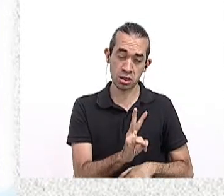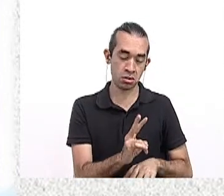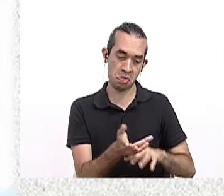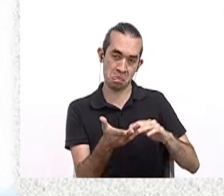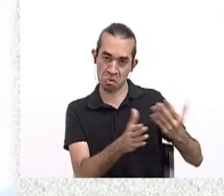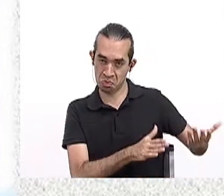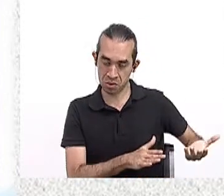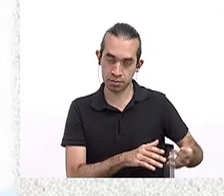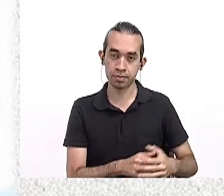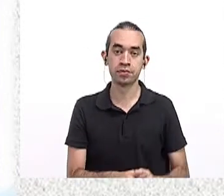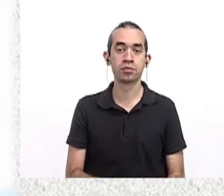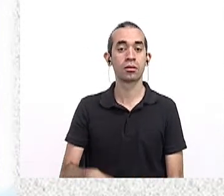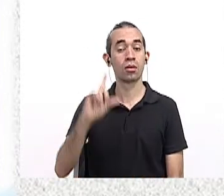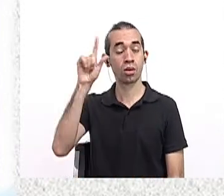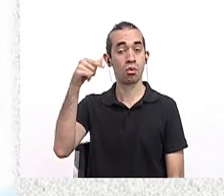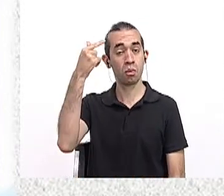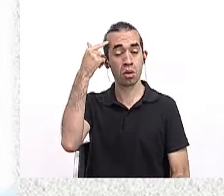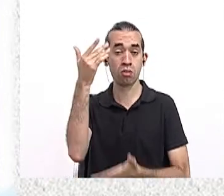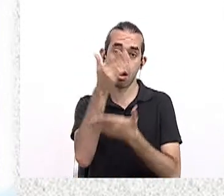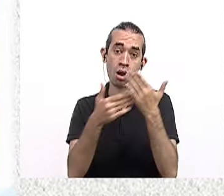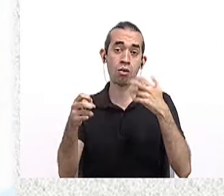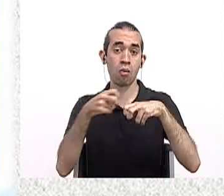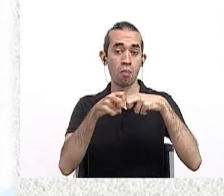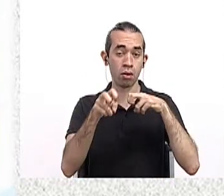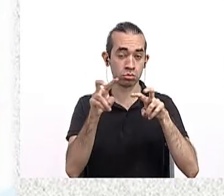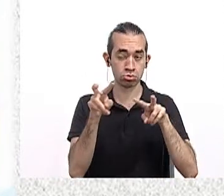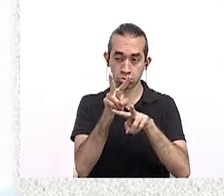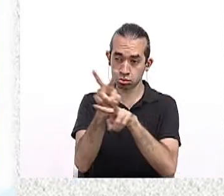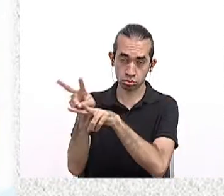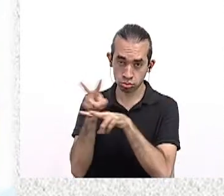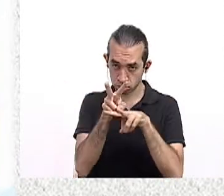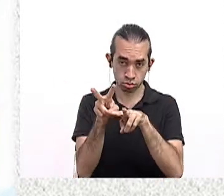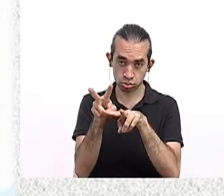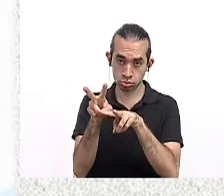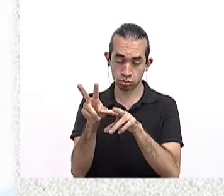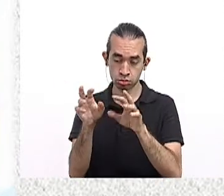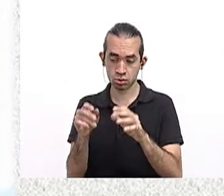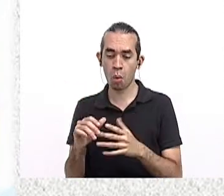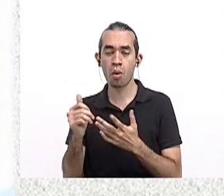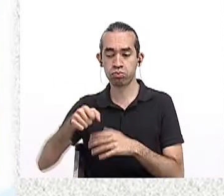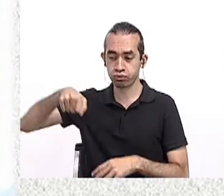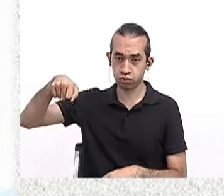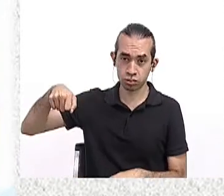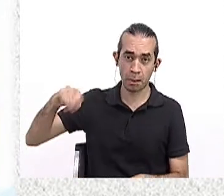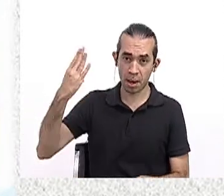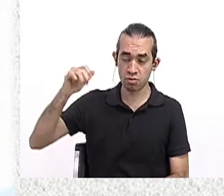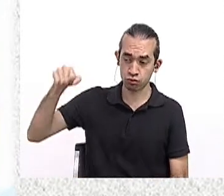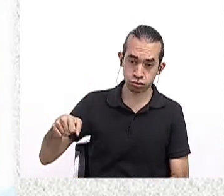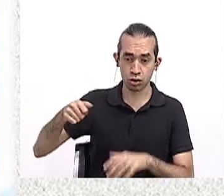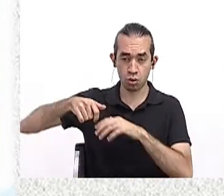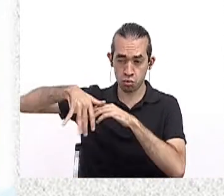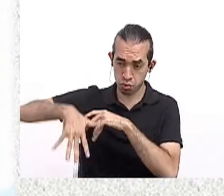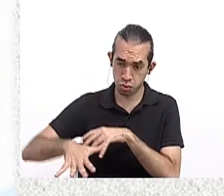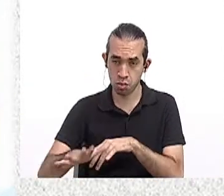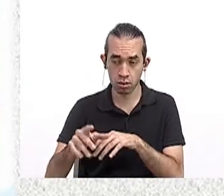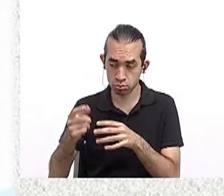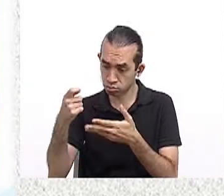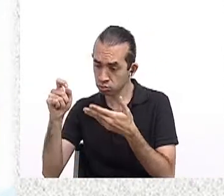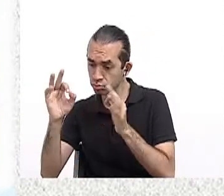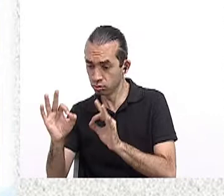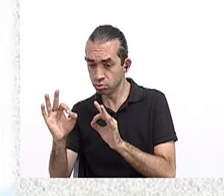el gobierno tiene algunos programas de monitoreo de las de la calidad de las aguas residuales aunque la situación con los fertilizantes